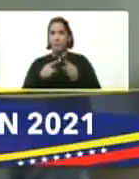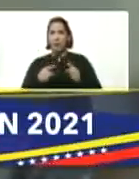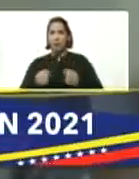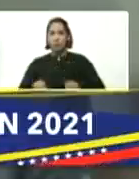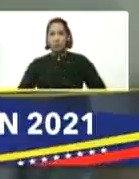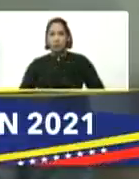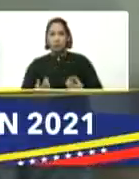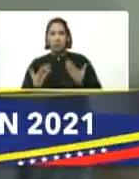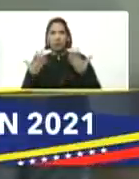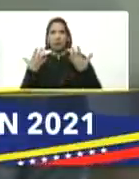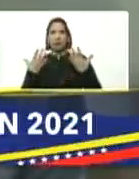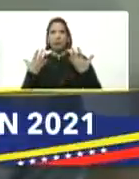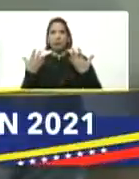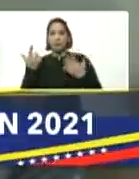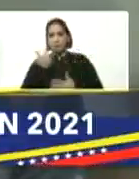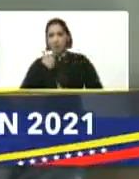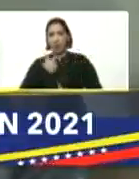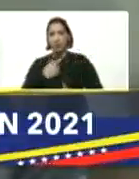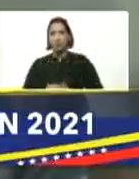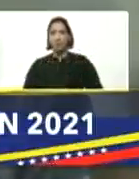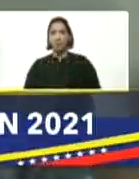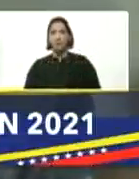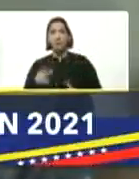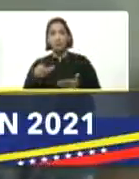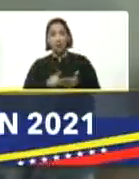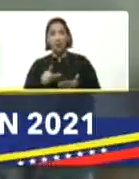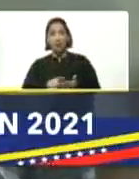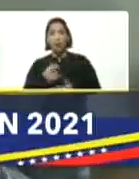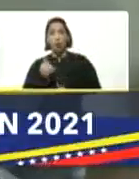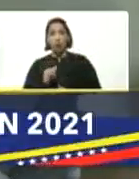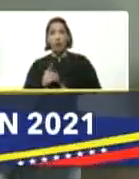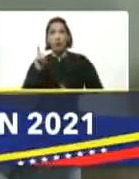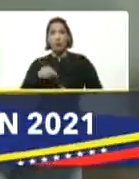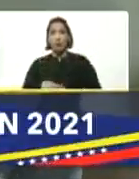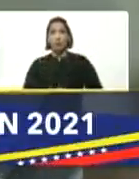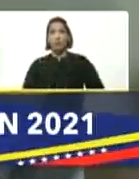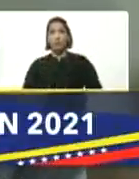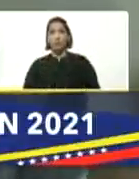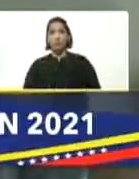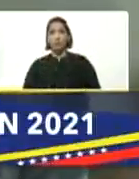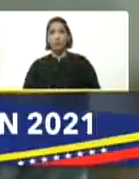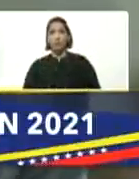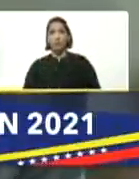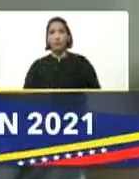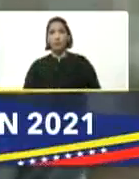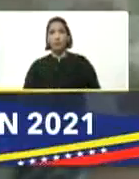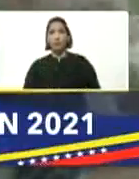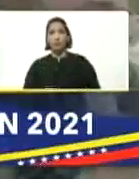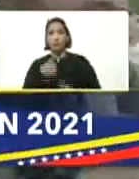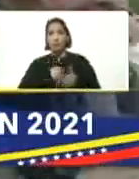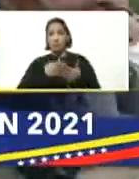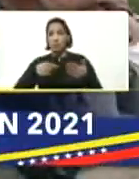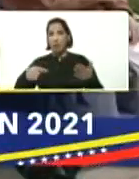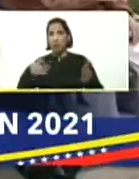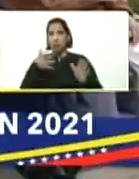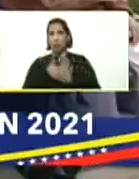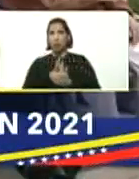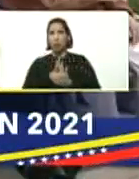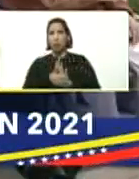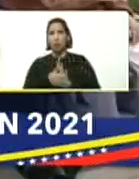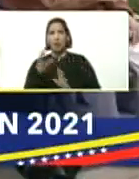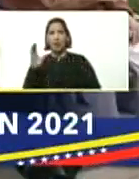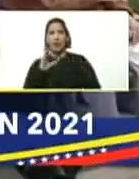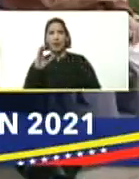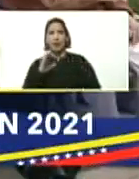enriquece realmente eso. Entonces está ese libro, y está hay un ensayo escrito sobre